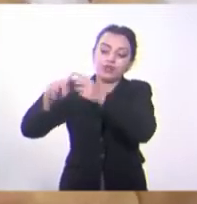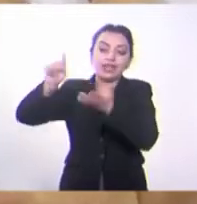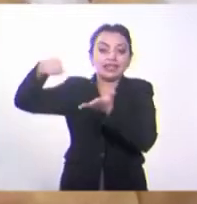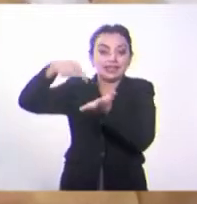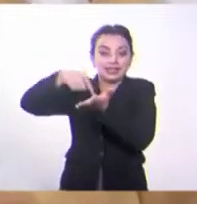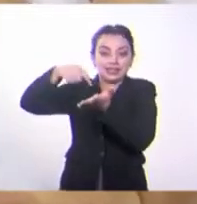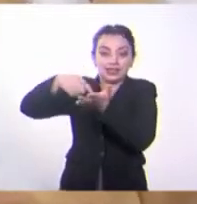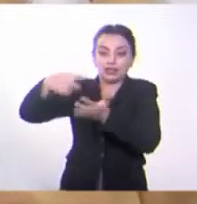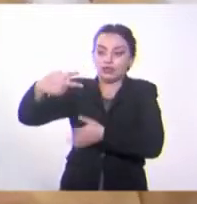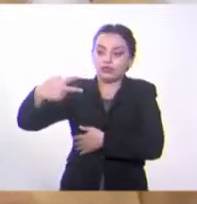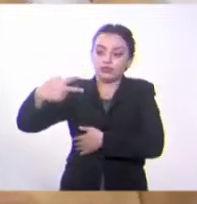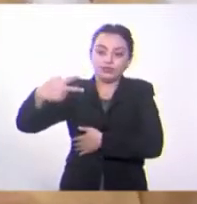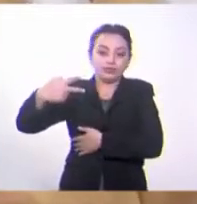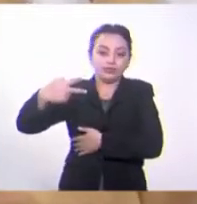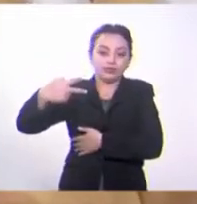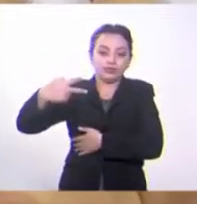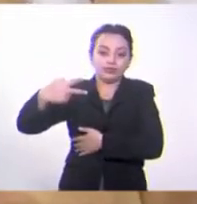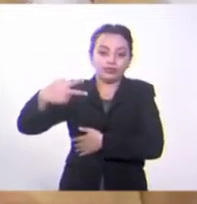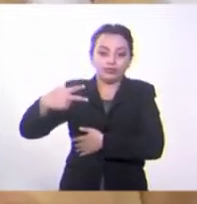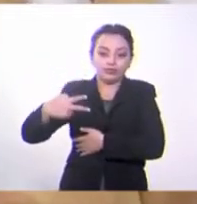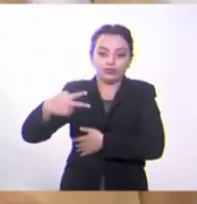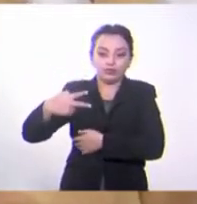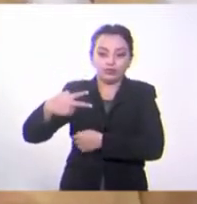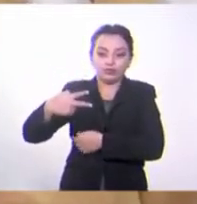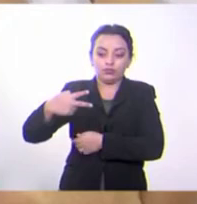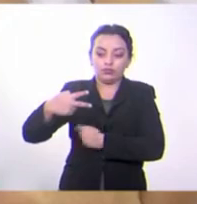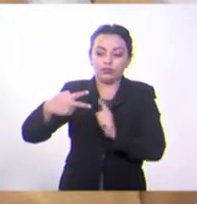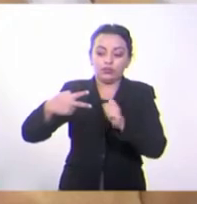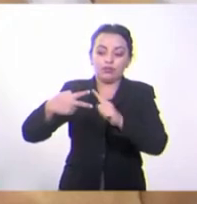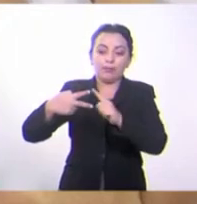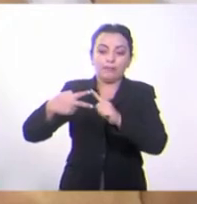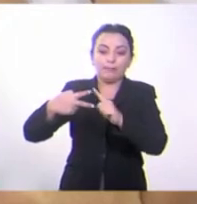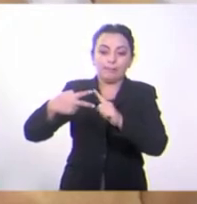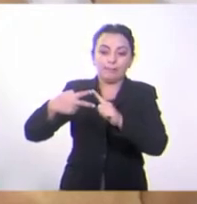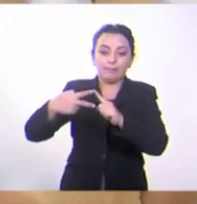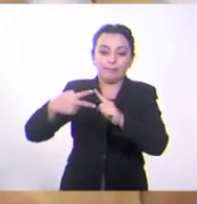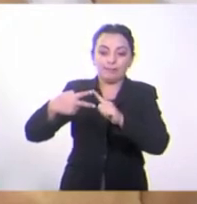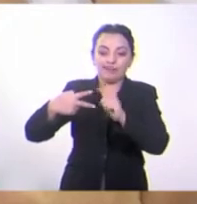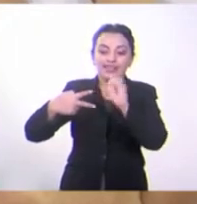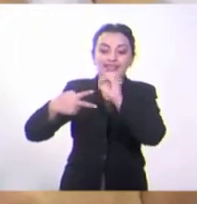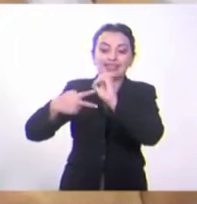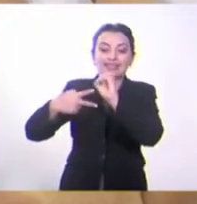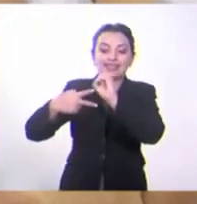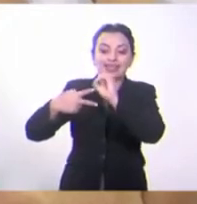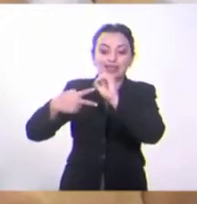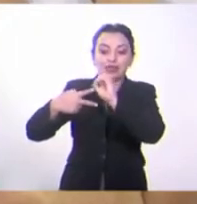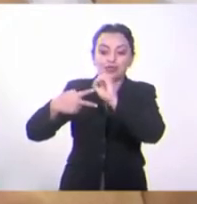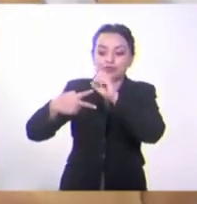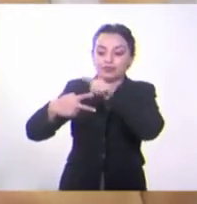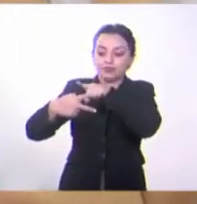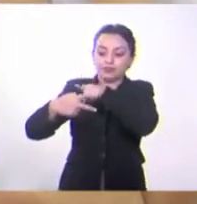el centro en el vértice, la marca del 0 sobre el lado del triángulo y mide